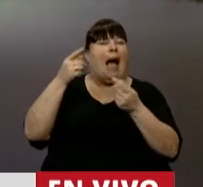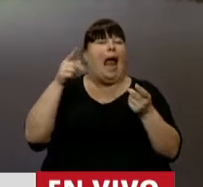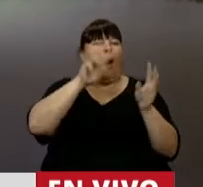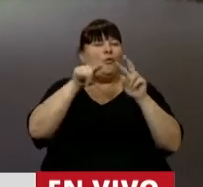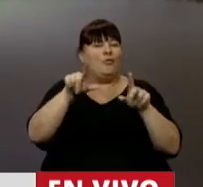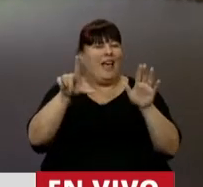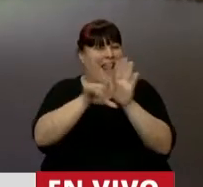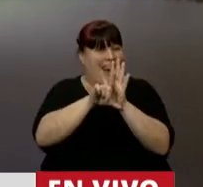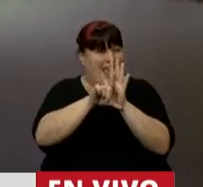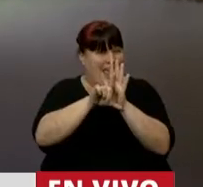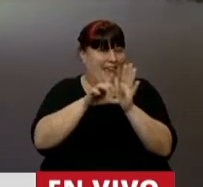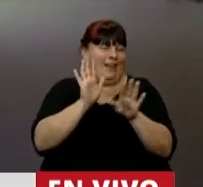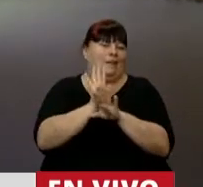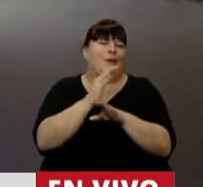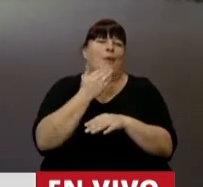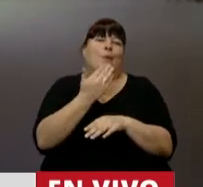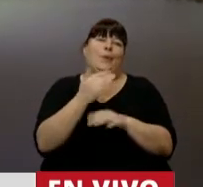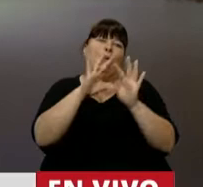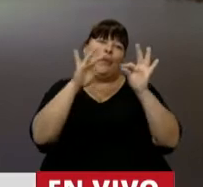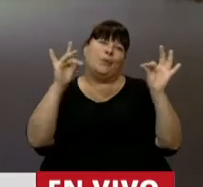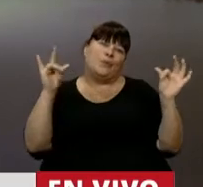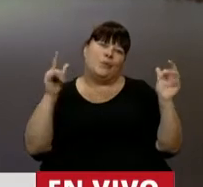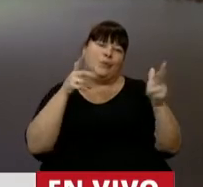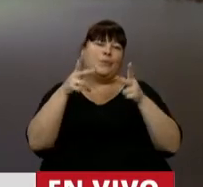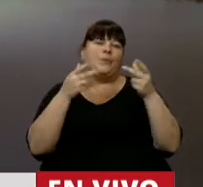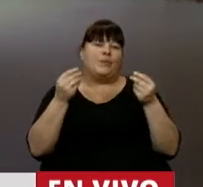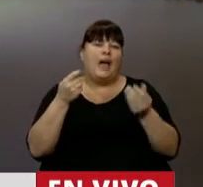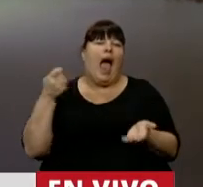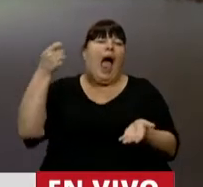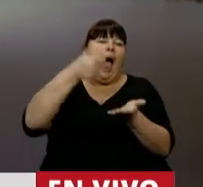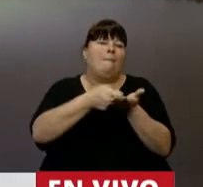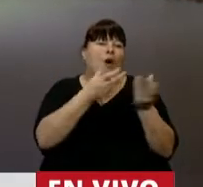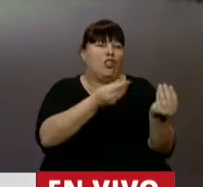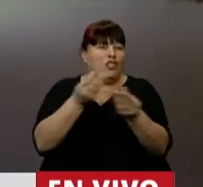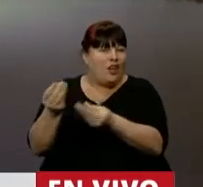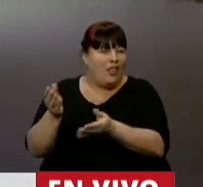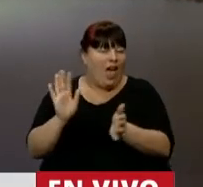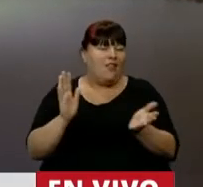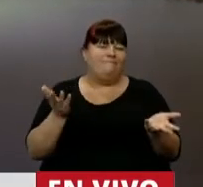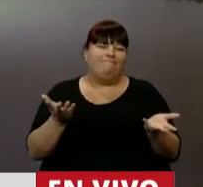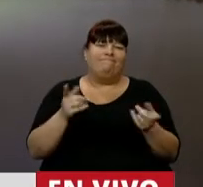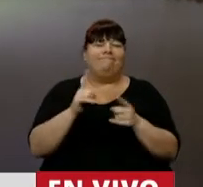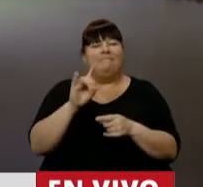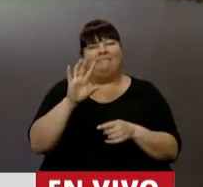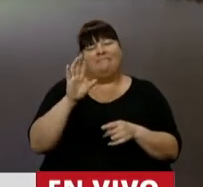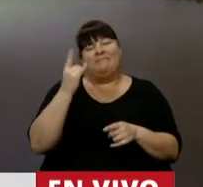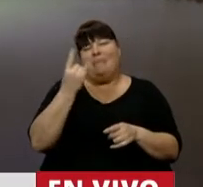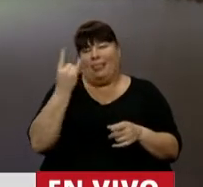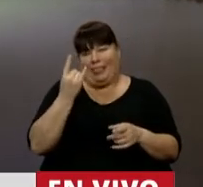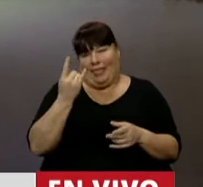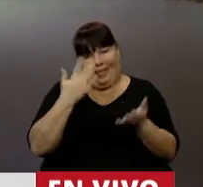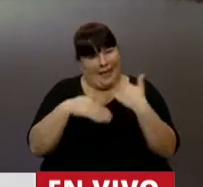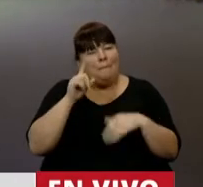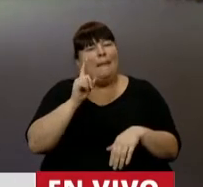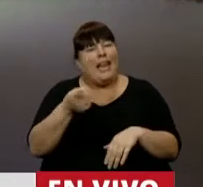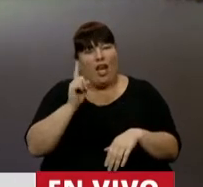esto, que le dan en llamar tan amorosamente aporte solidario, es una trampa mortal.